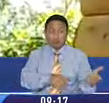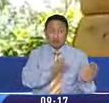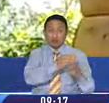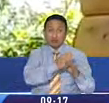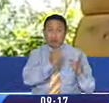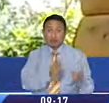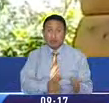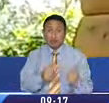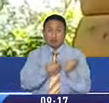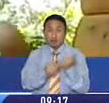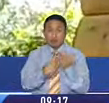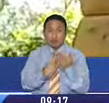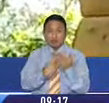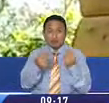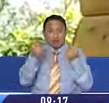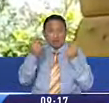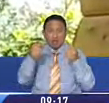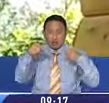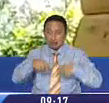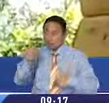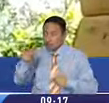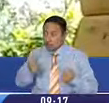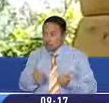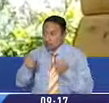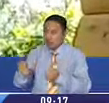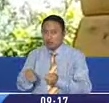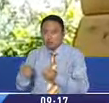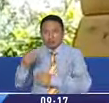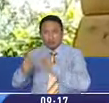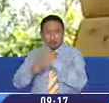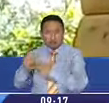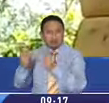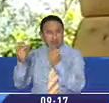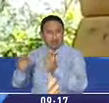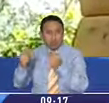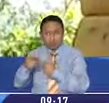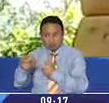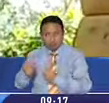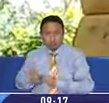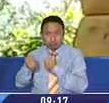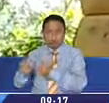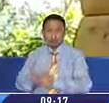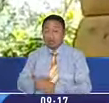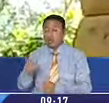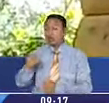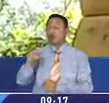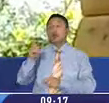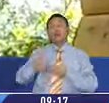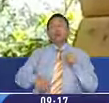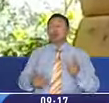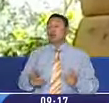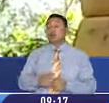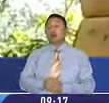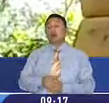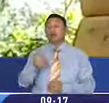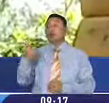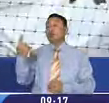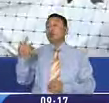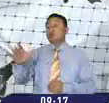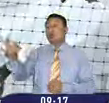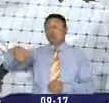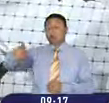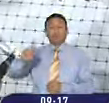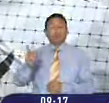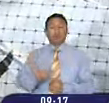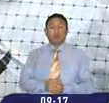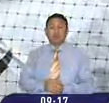funcionarios y funcionarias del MIES deberían tener prioridad y acelerar el proceso para que esa abuela reciba y no decirle no podemos darle, no vuelva más.